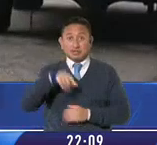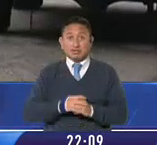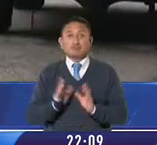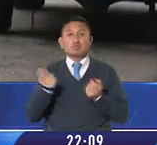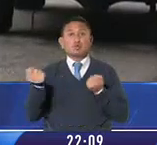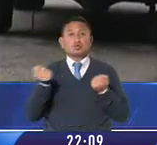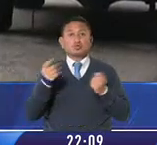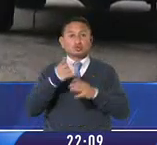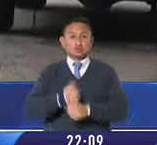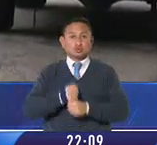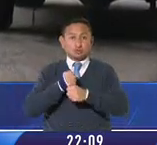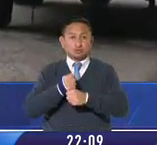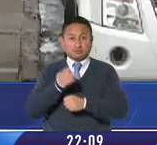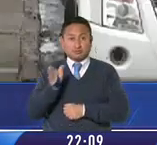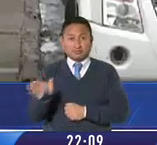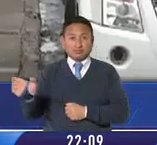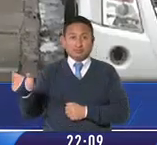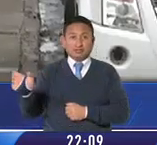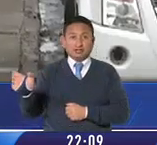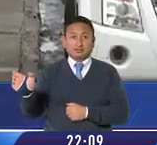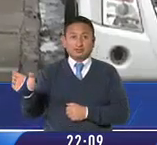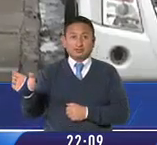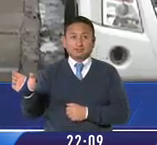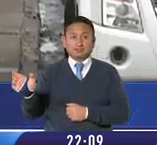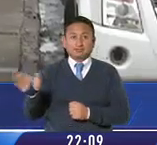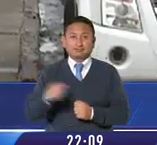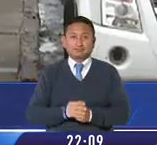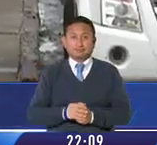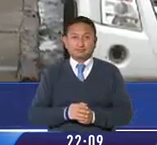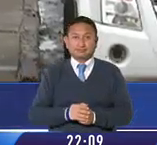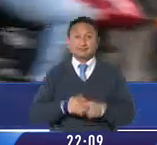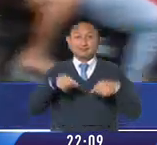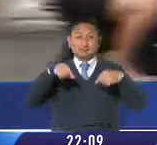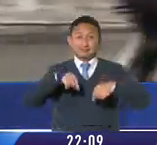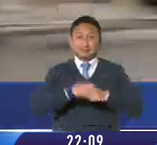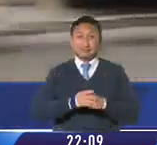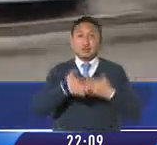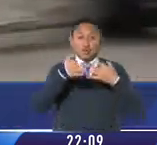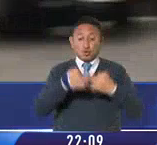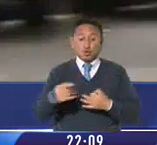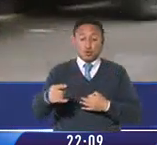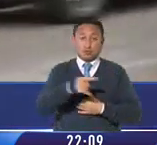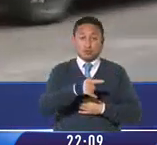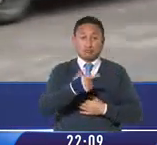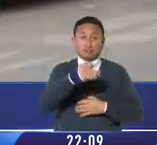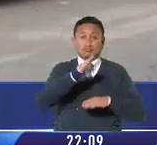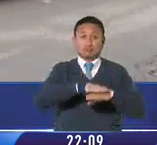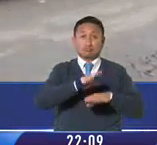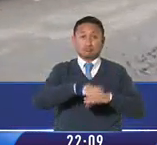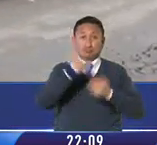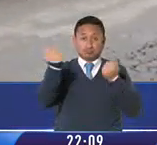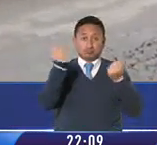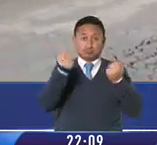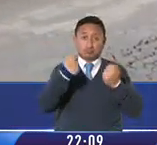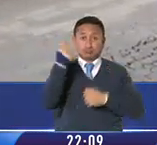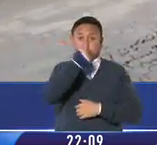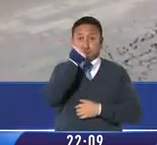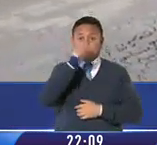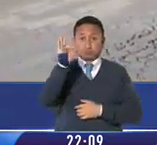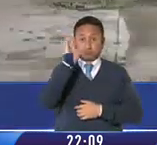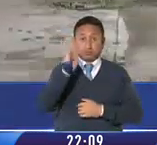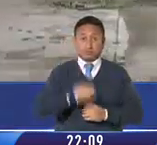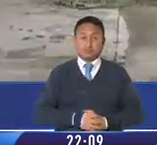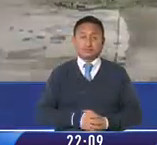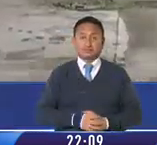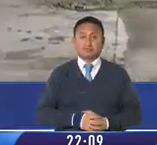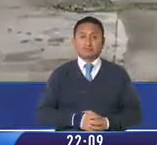ese circuito, pero que el hecho violento coincidió con un procedimiento por droga en el cual se encontraban las unidades asignadas